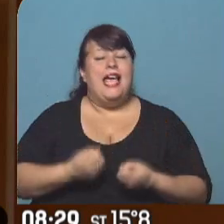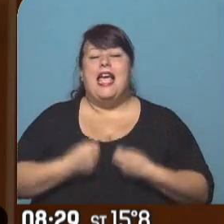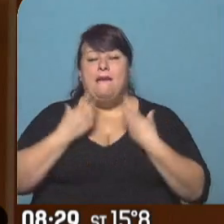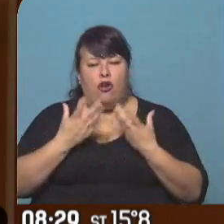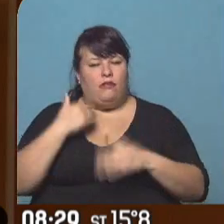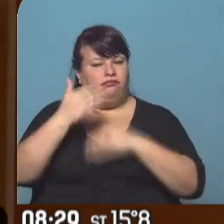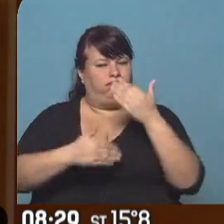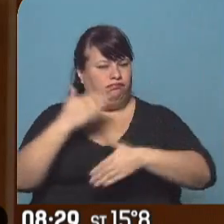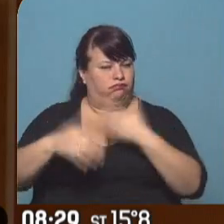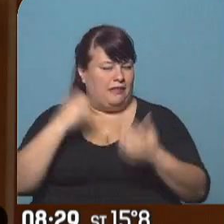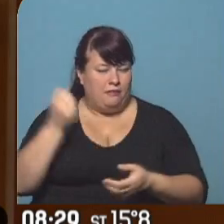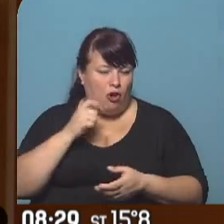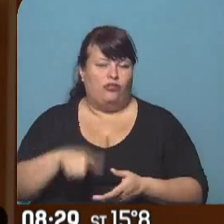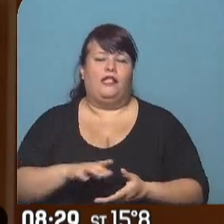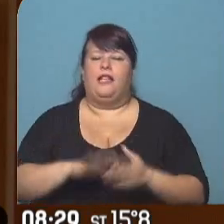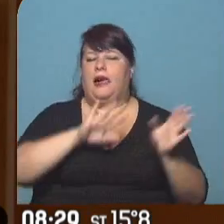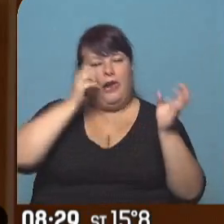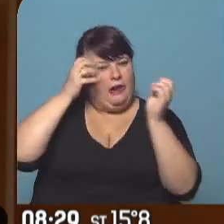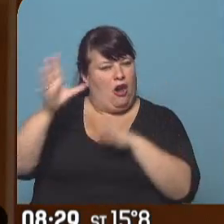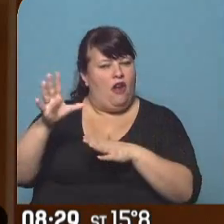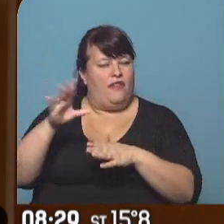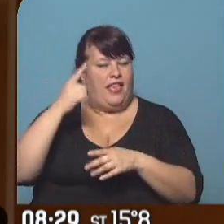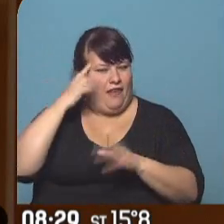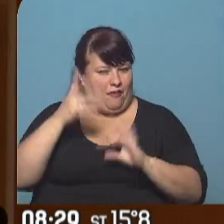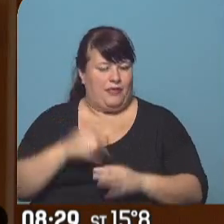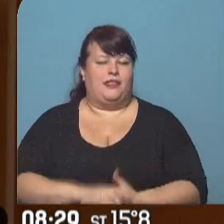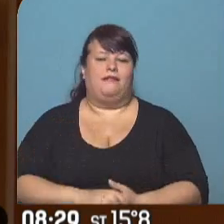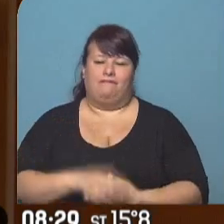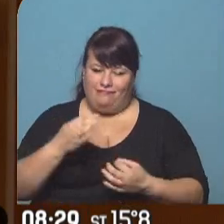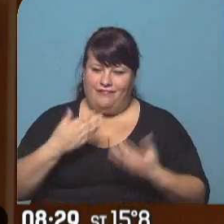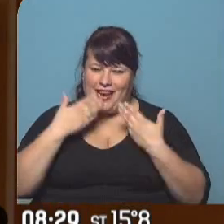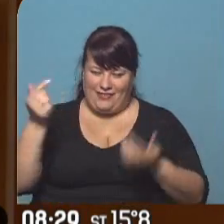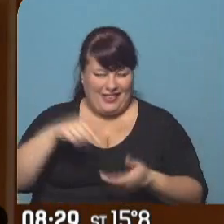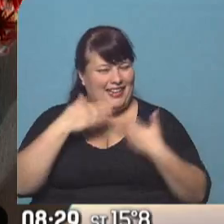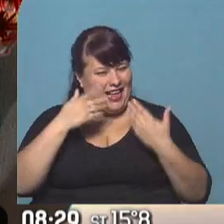fue tomando cada vez más terreno no soy dejando de lado un poco a los raciones por william gracias por venir bueno muchas gracias